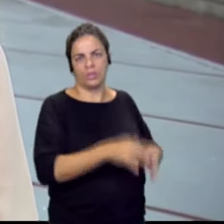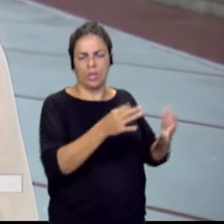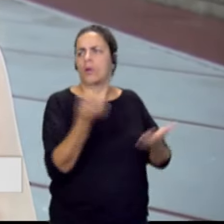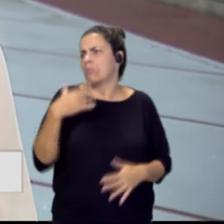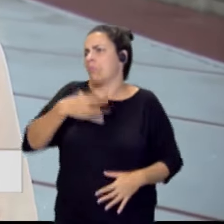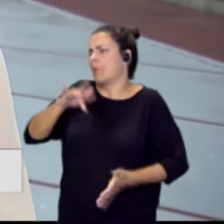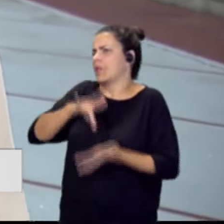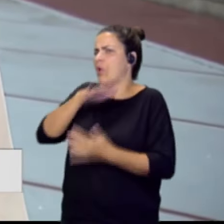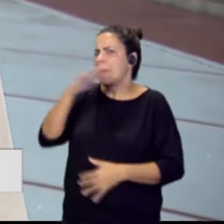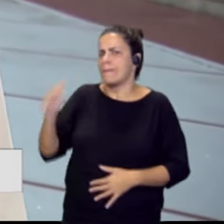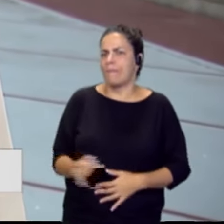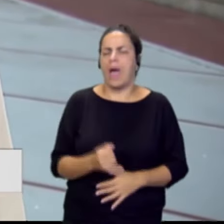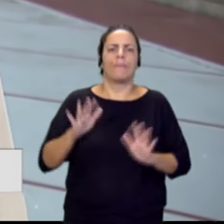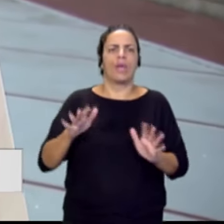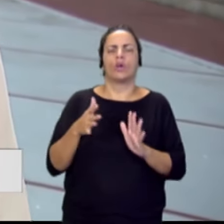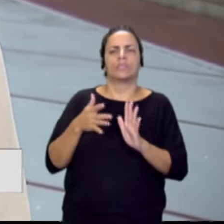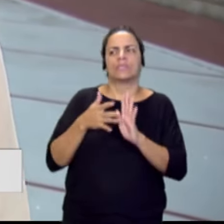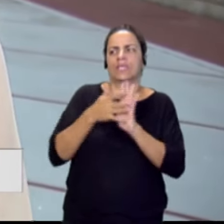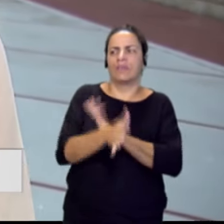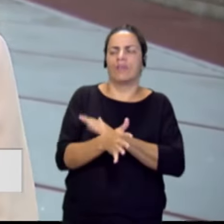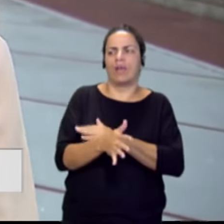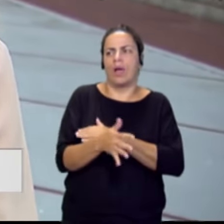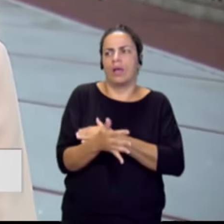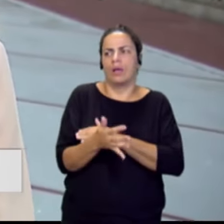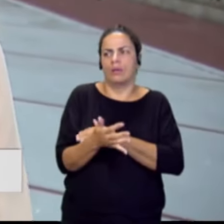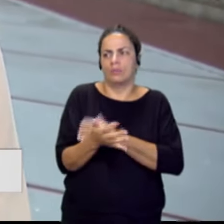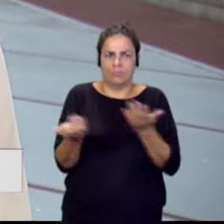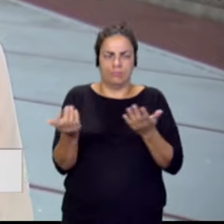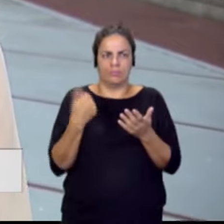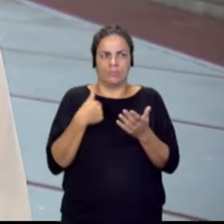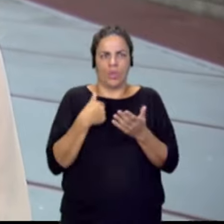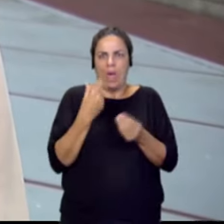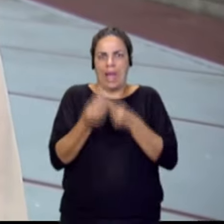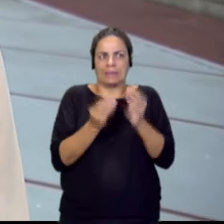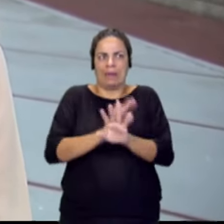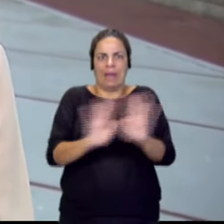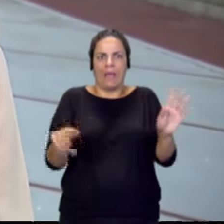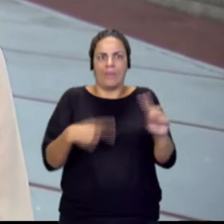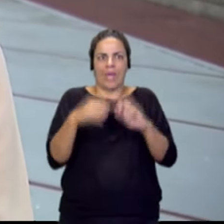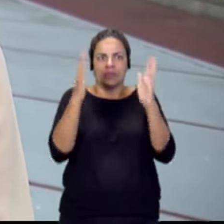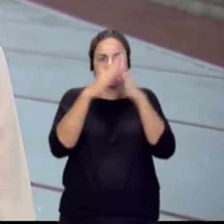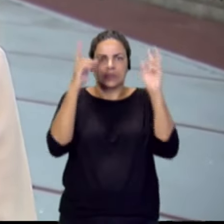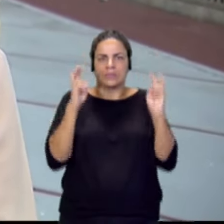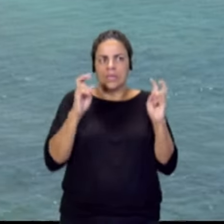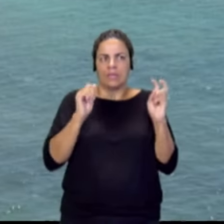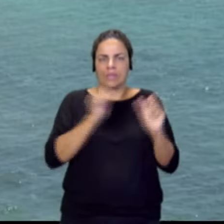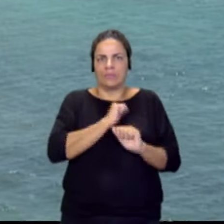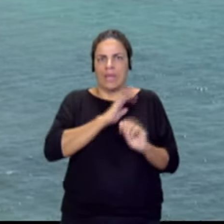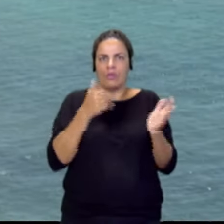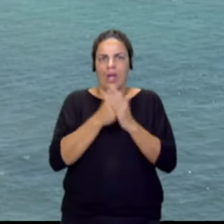no tiene que implicar el que nosotros no tengamos ninguna actividad y poco menos que estemos en casa esperando la recuperación. No existe una lista